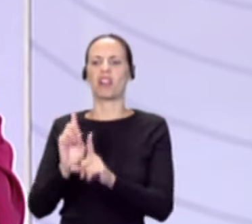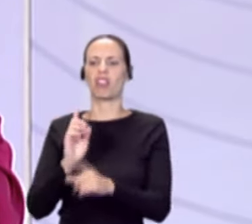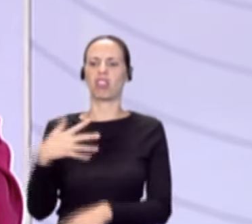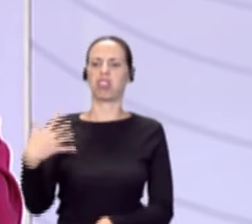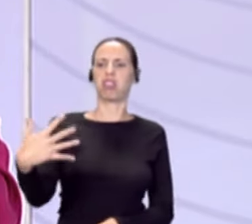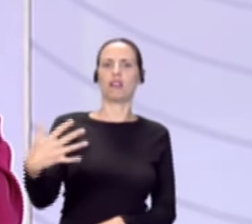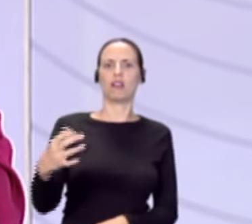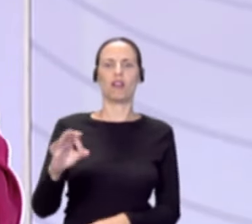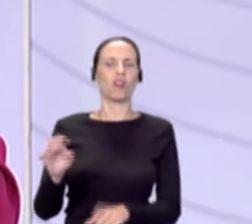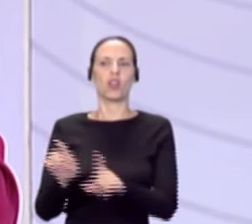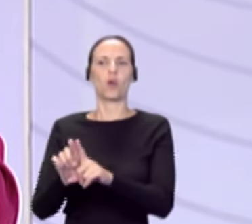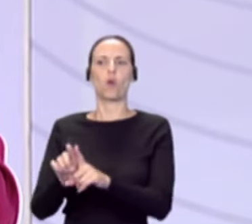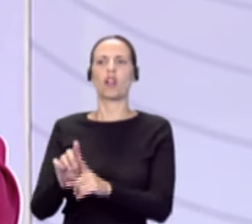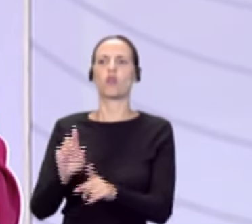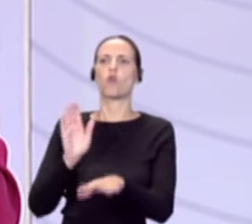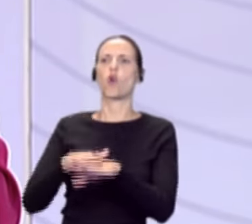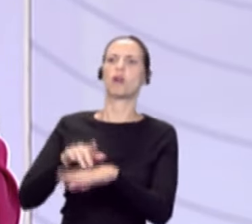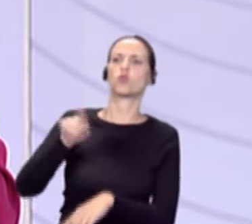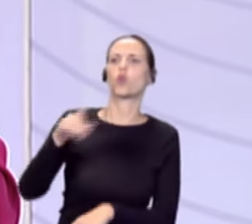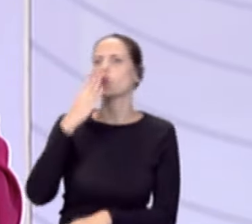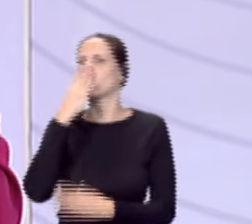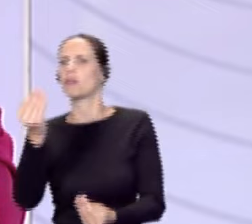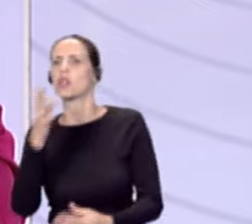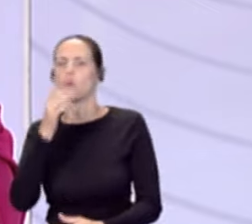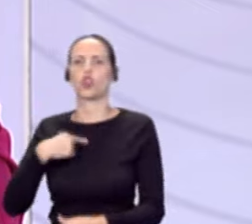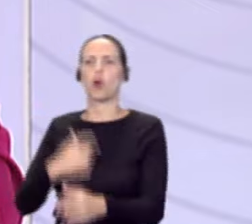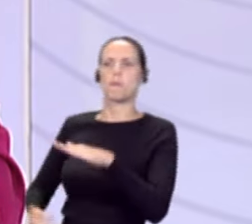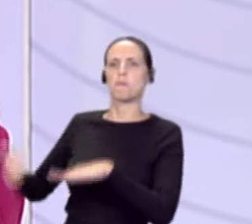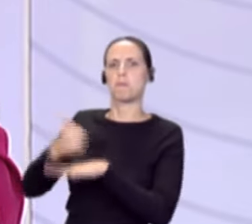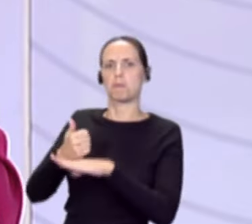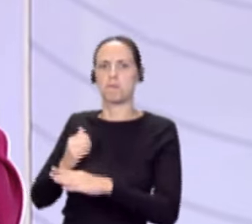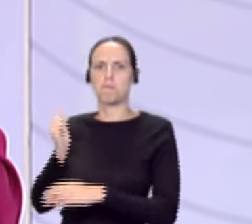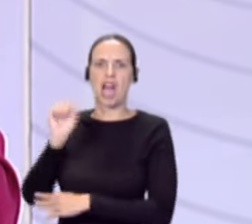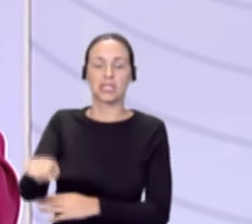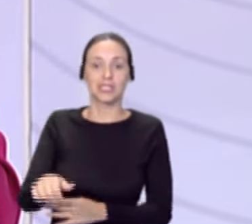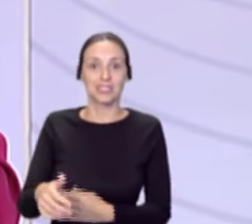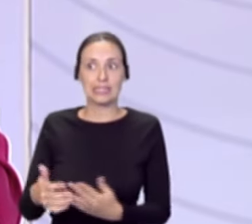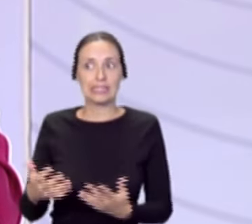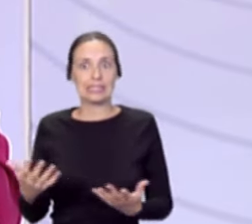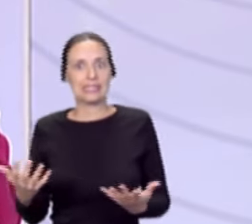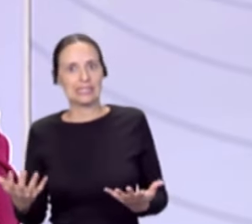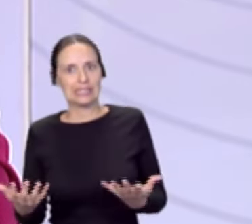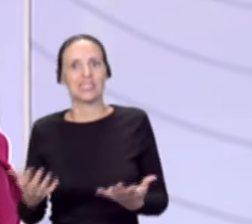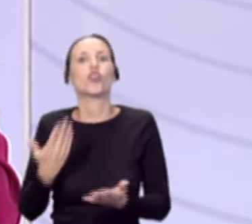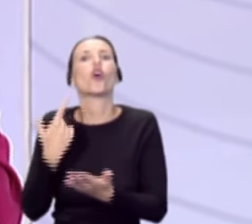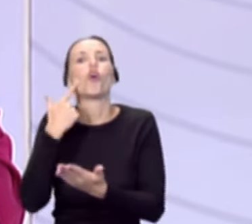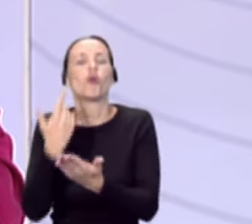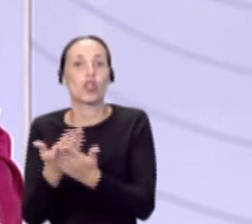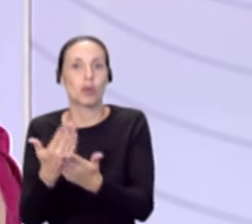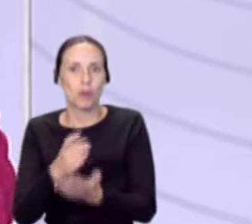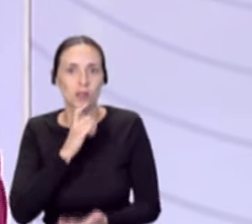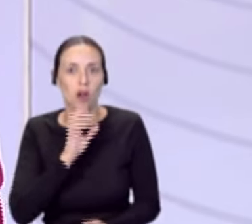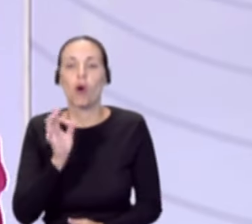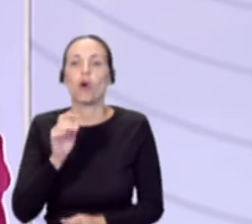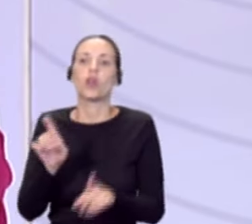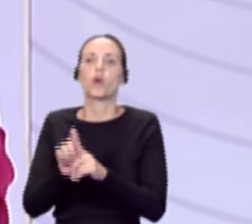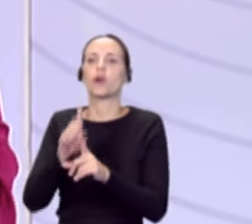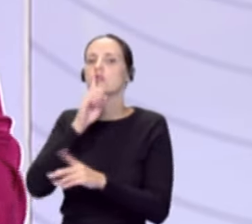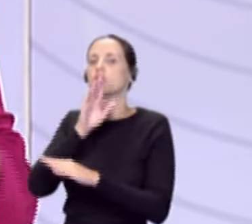luz de gas? Siempre eres tú la que no entiendes al diputado, ¿no? ¿O que te castiga con su silencio e indiferencia?